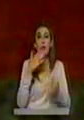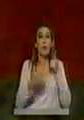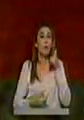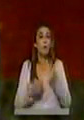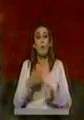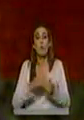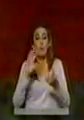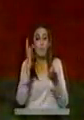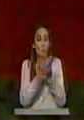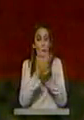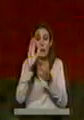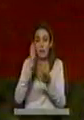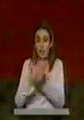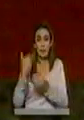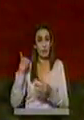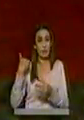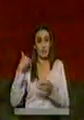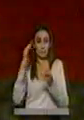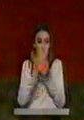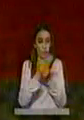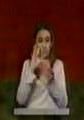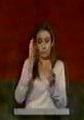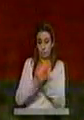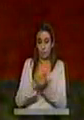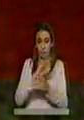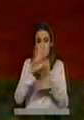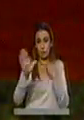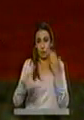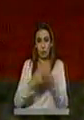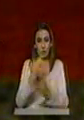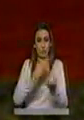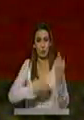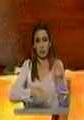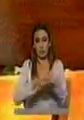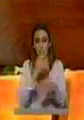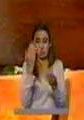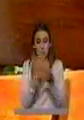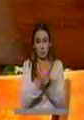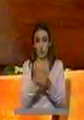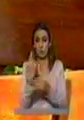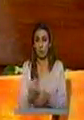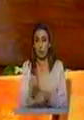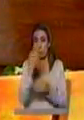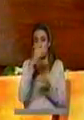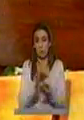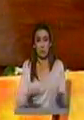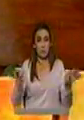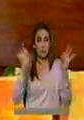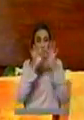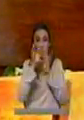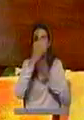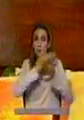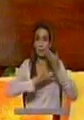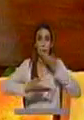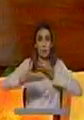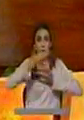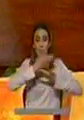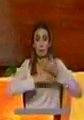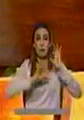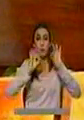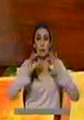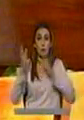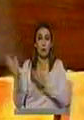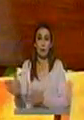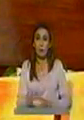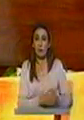que es el que usamos para atraer inversionistas del exterior y locales. Claro que sí, ministra. Importantes noticias ha compartido con nosotros en este